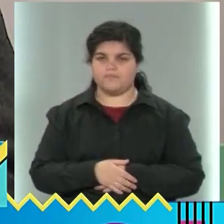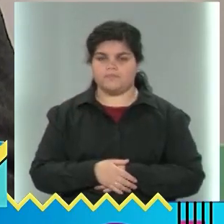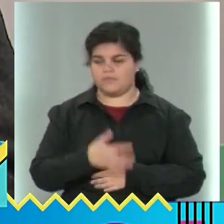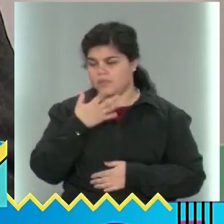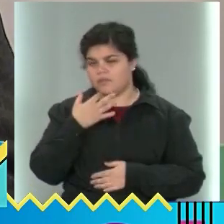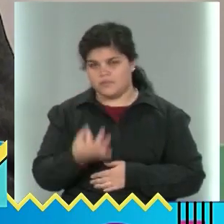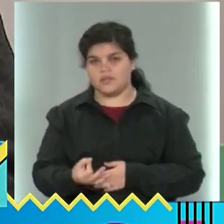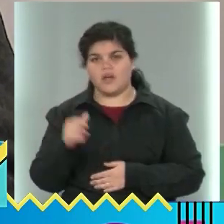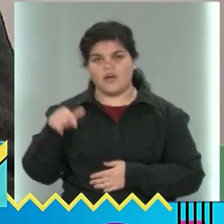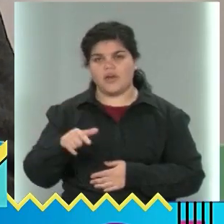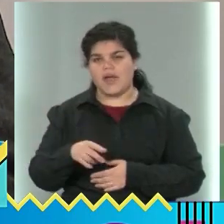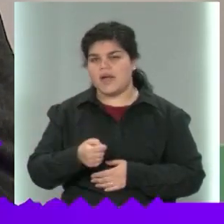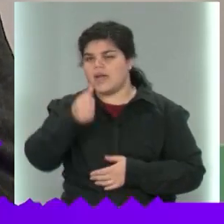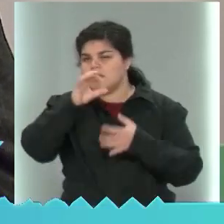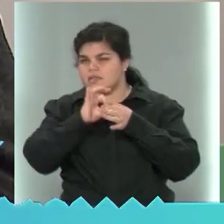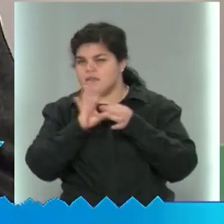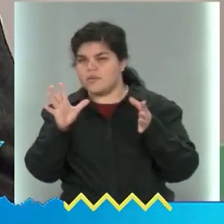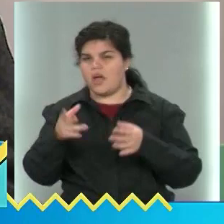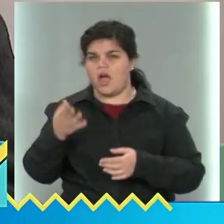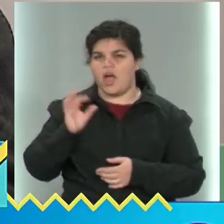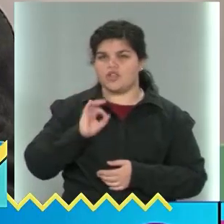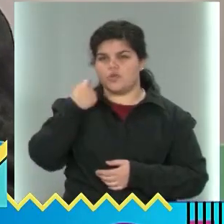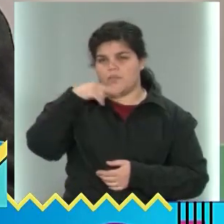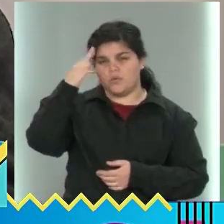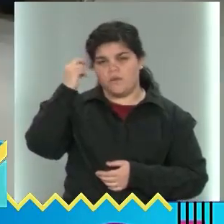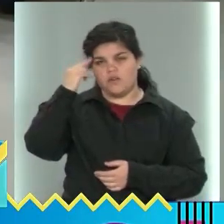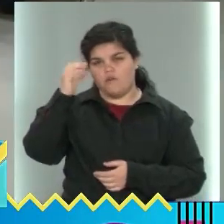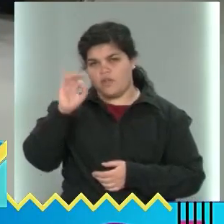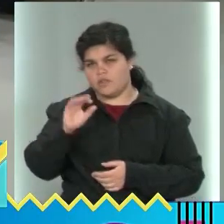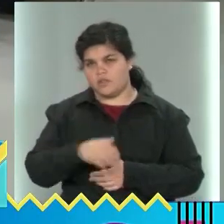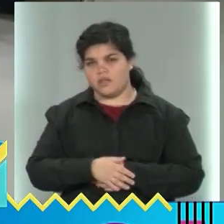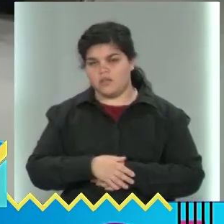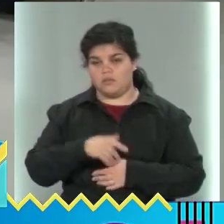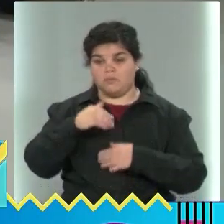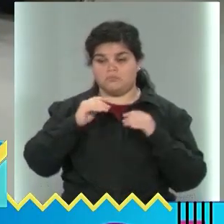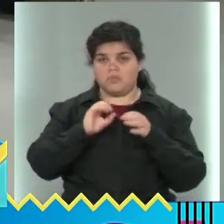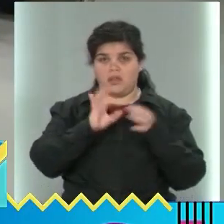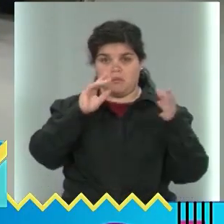un neoliberalismo brutal en los 90 y de ahí pasamos